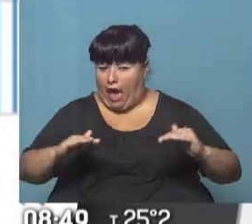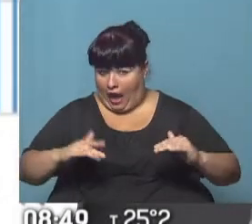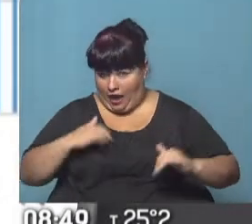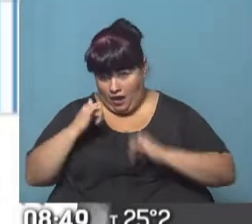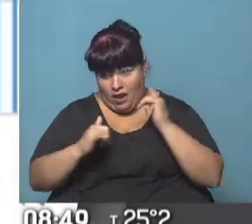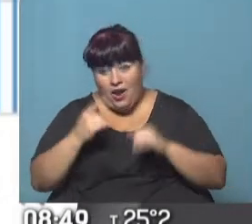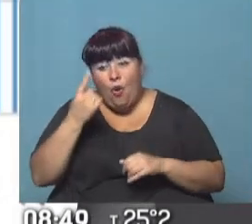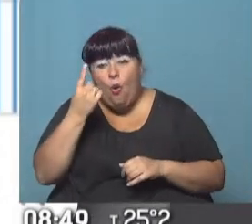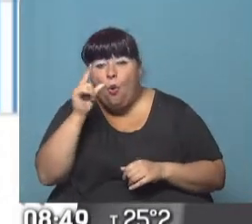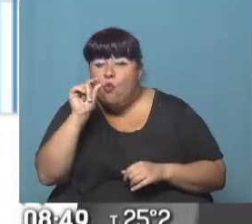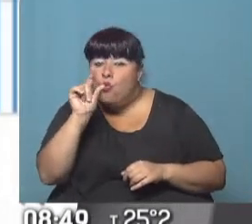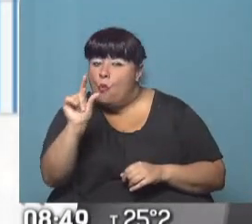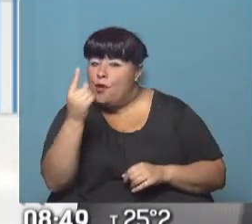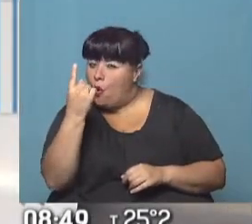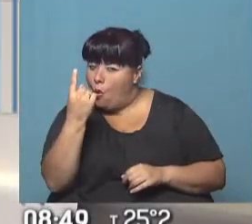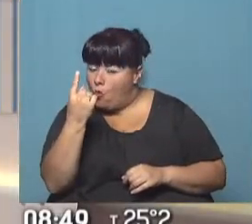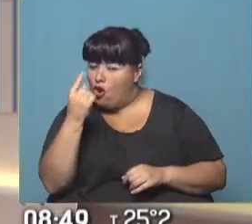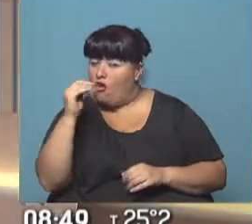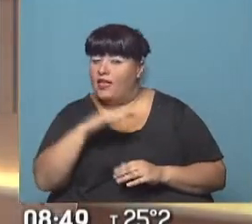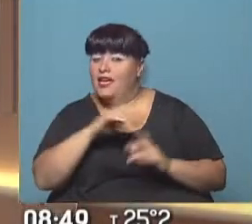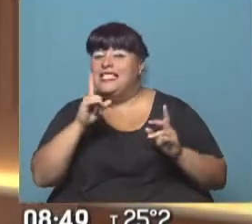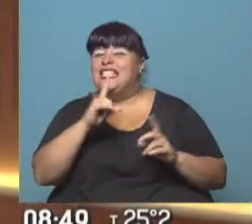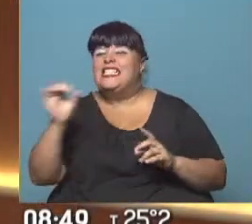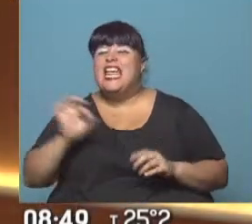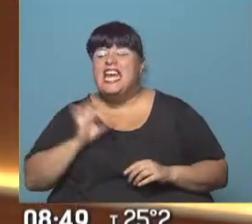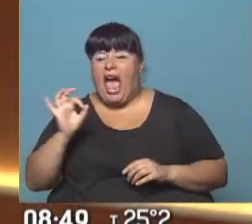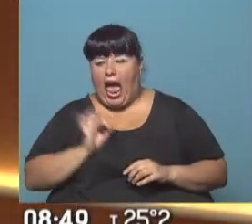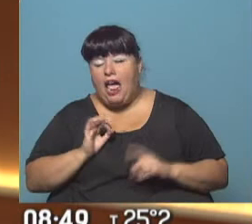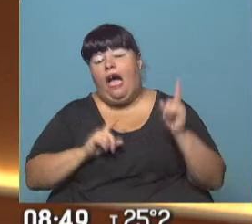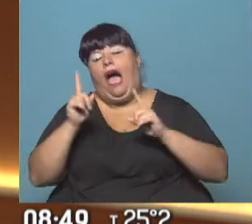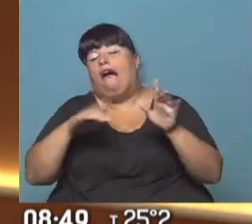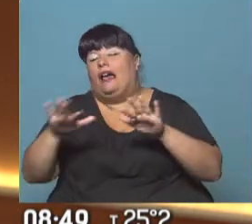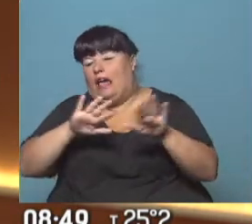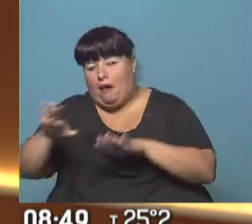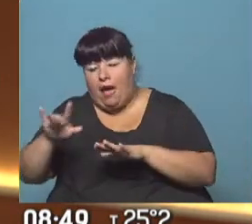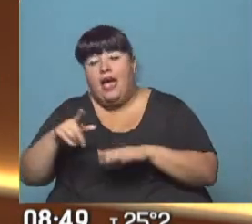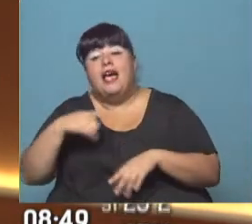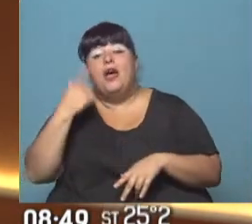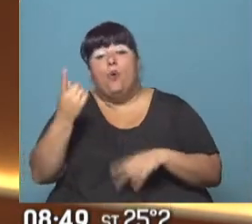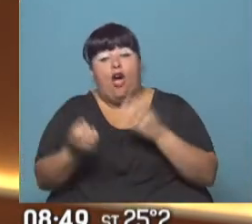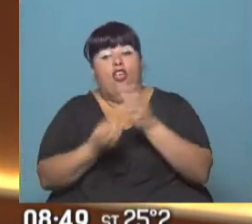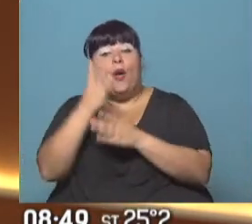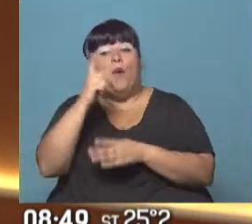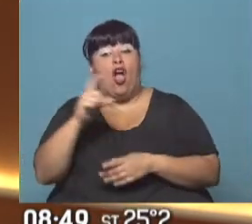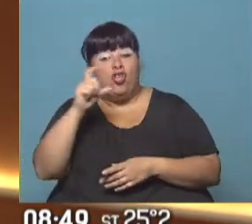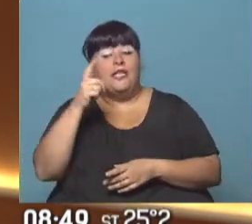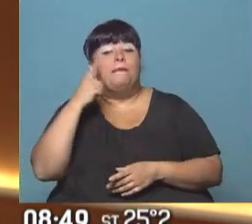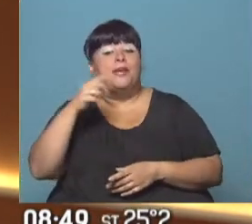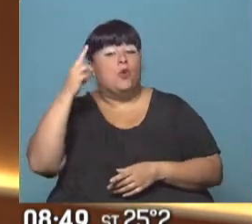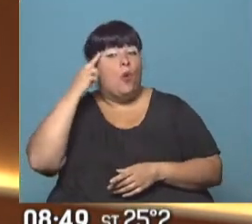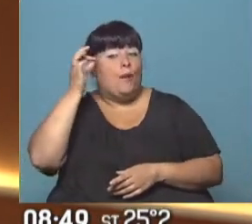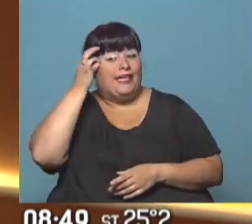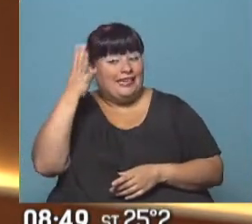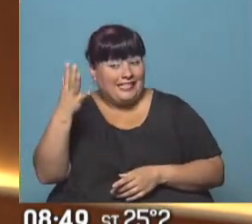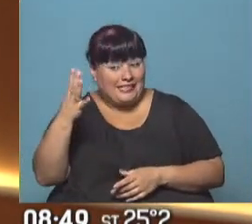hablando de un dígito de inflación. Todo un siglo, al margen de algún episodio. Cuando creamos el Banco Central en